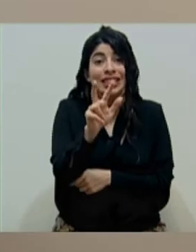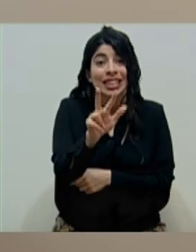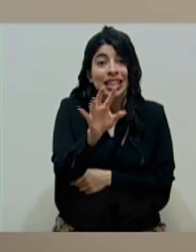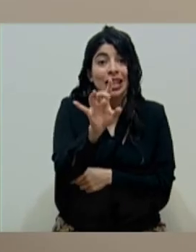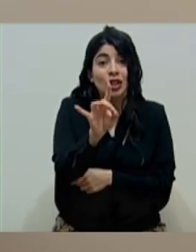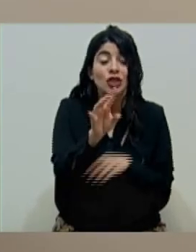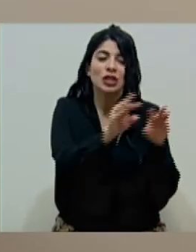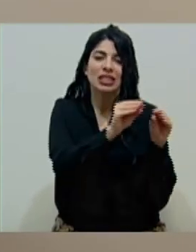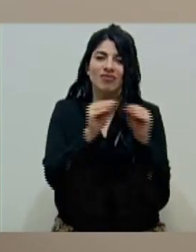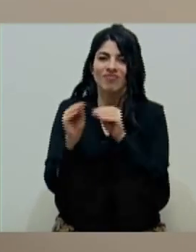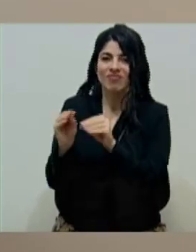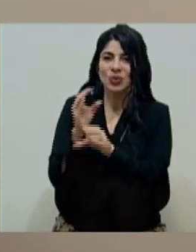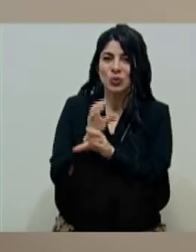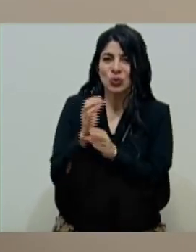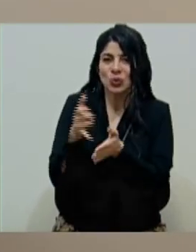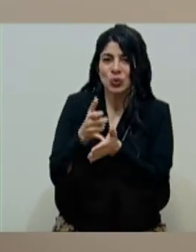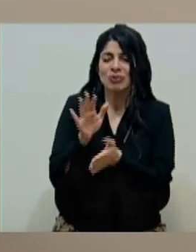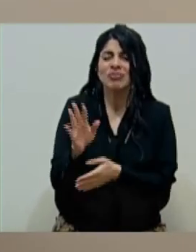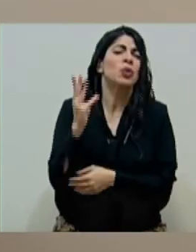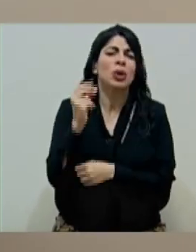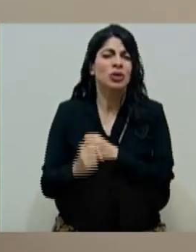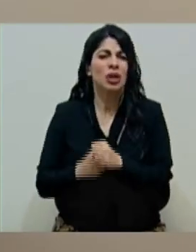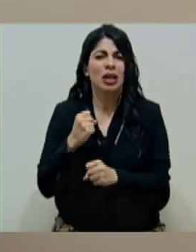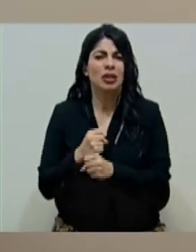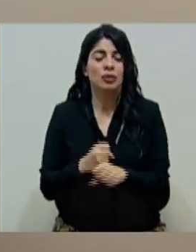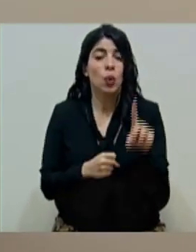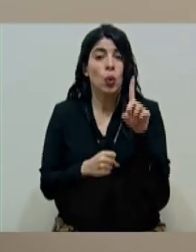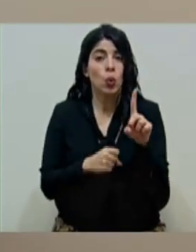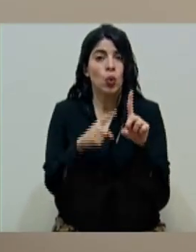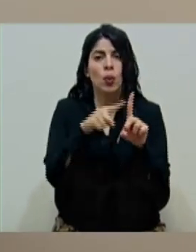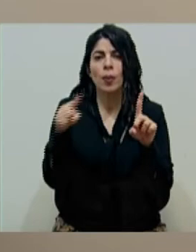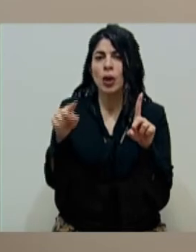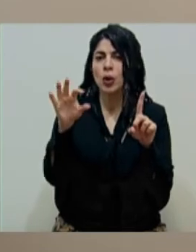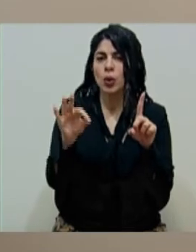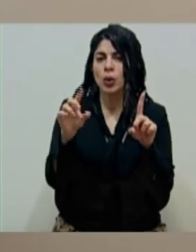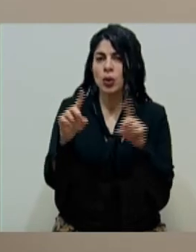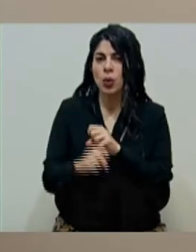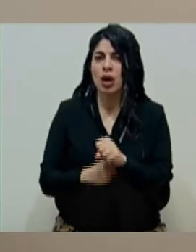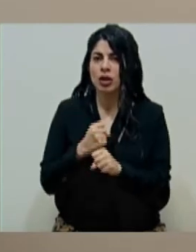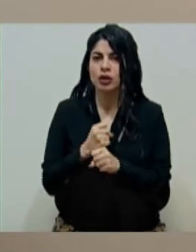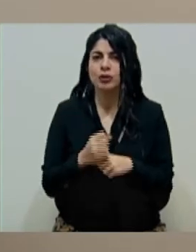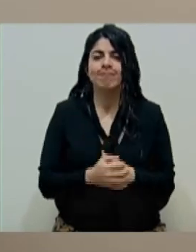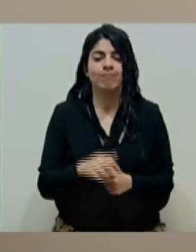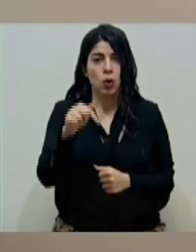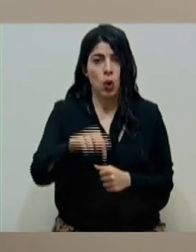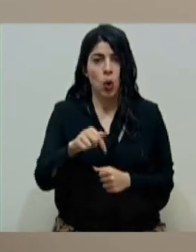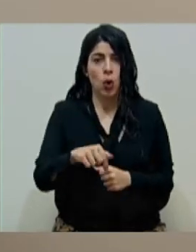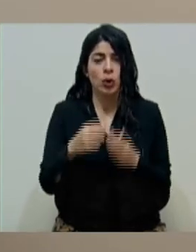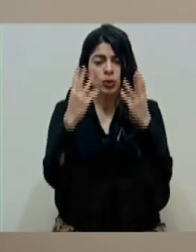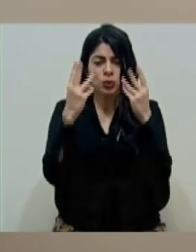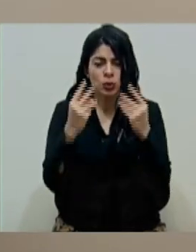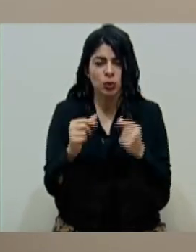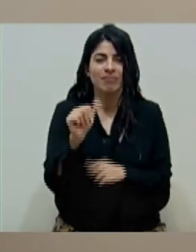en unidades de cuidados intensivos con un rango de edad de los 1 a los 91 años. Para hoy se